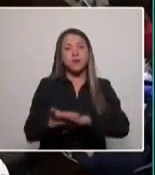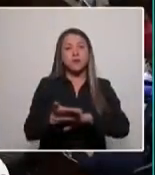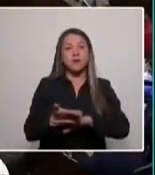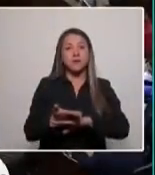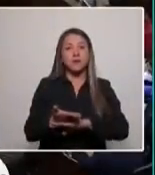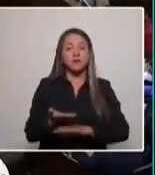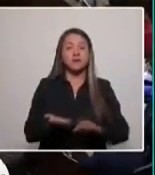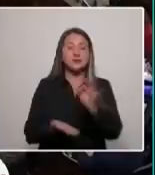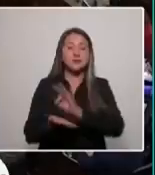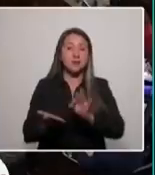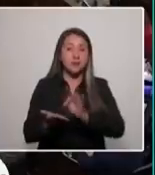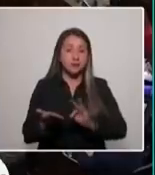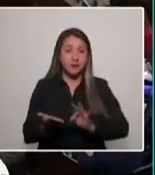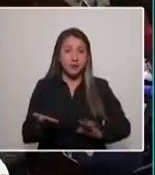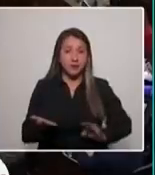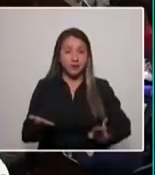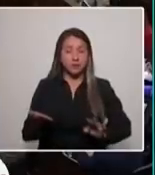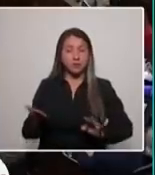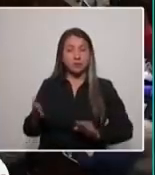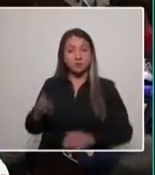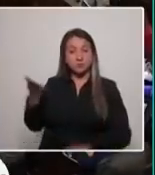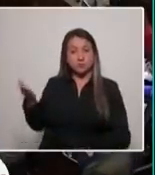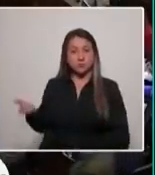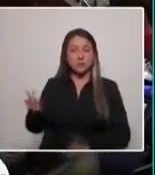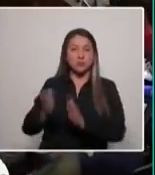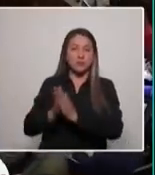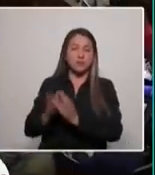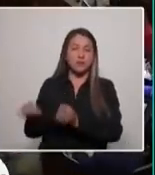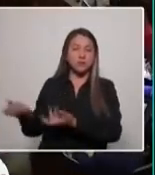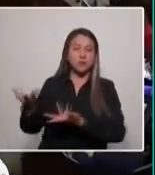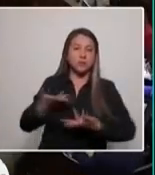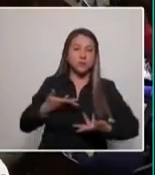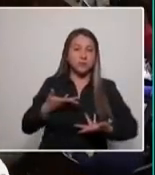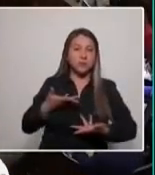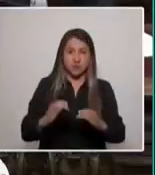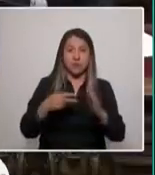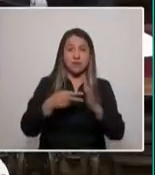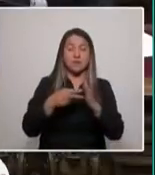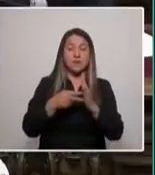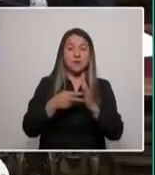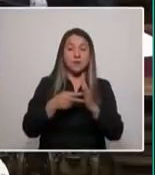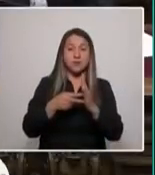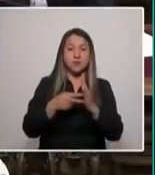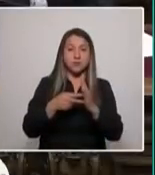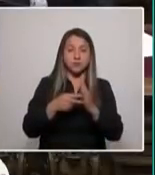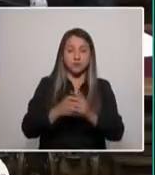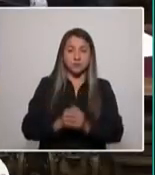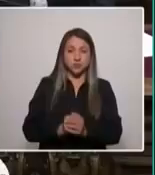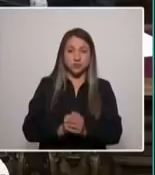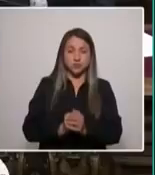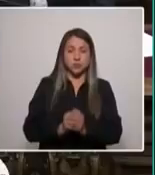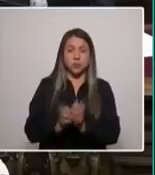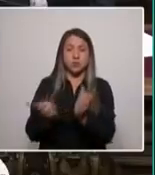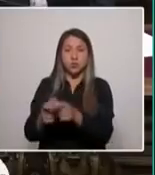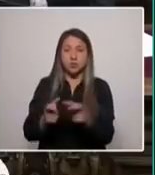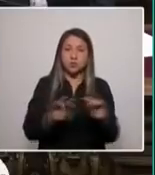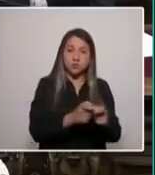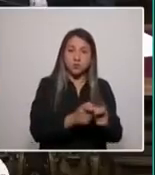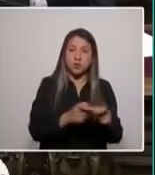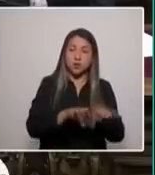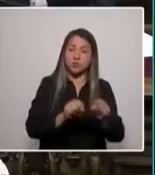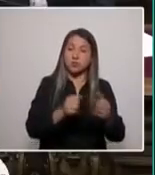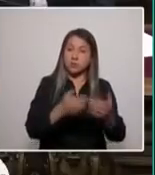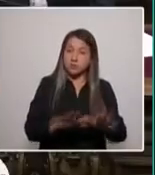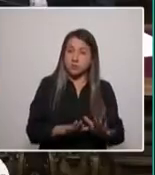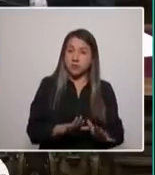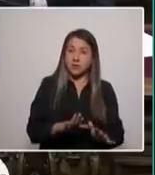trabajar, en realidad la retiro porque es muy patronal. Claro. Ellos han estado trabajando desde el día uno de manera muy exhaustiva,